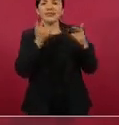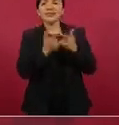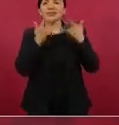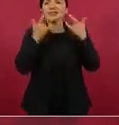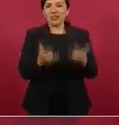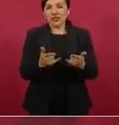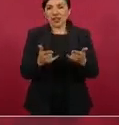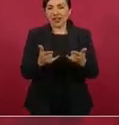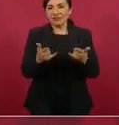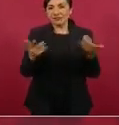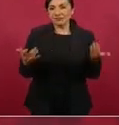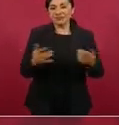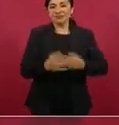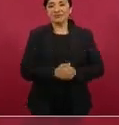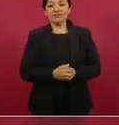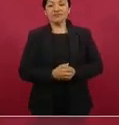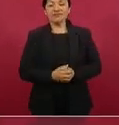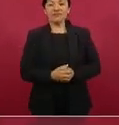que,